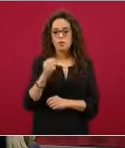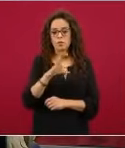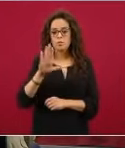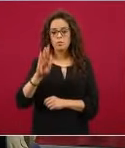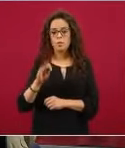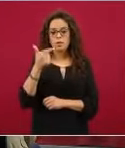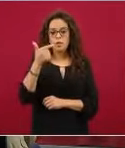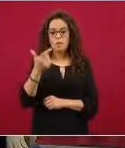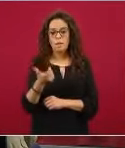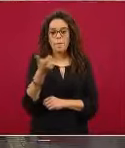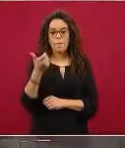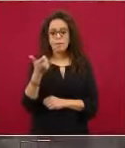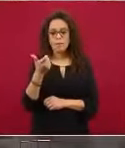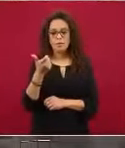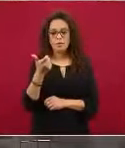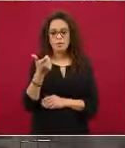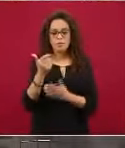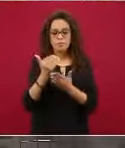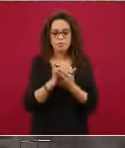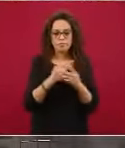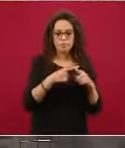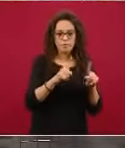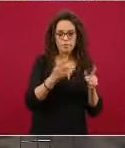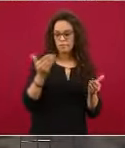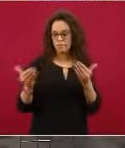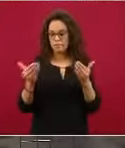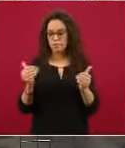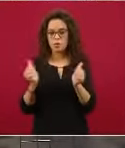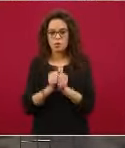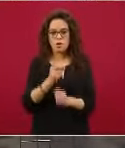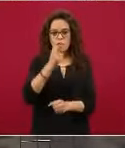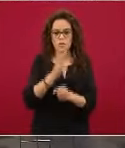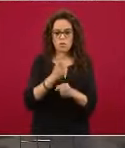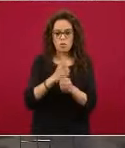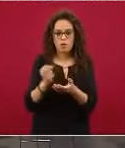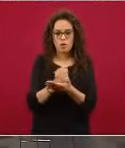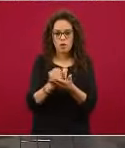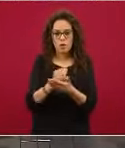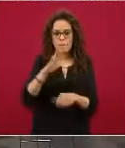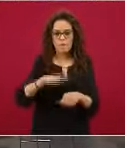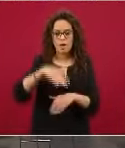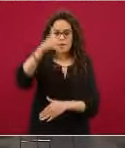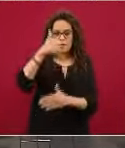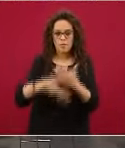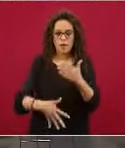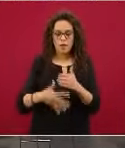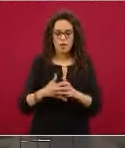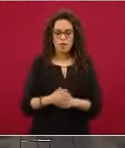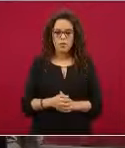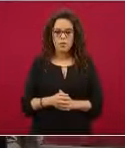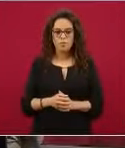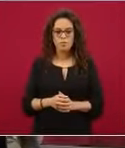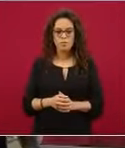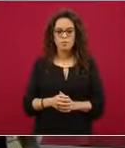4,947 pesos con respecto al segundo crédito más barato del